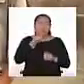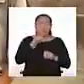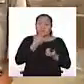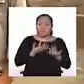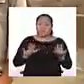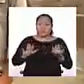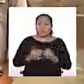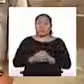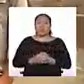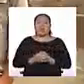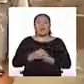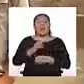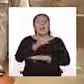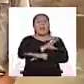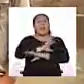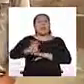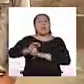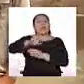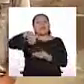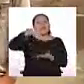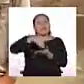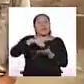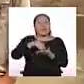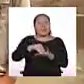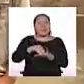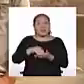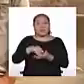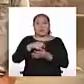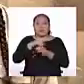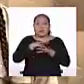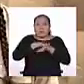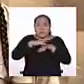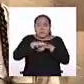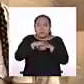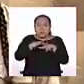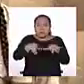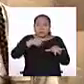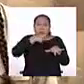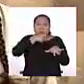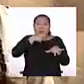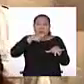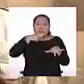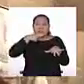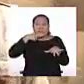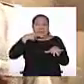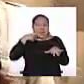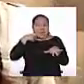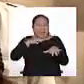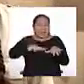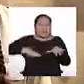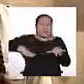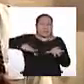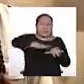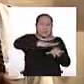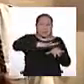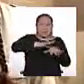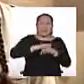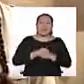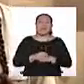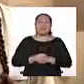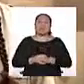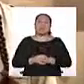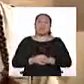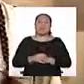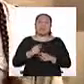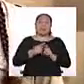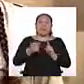La zona de la costa central es árida, tiene muy poca pluviosidad, y desde entonces, desde